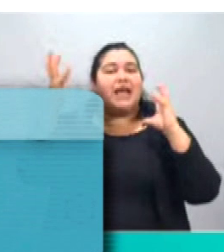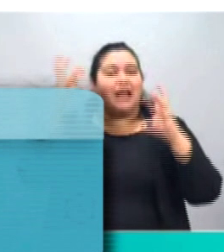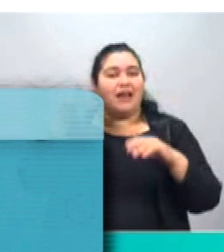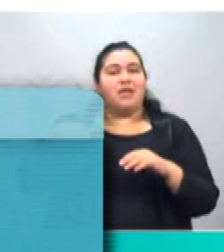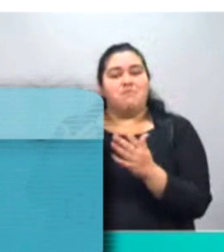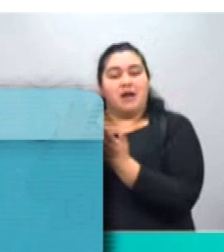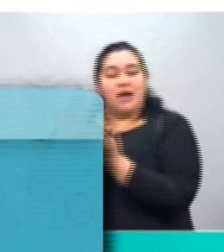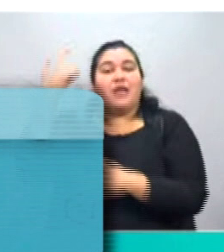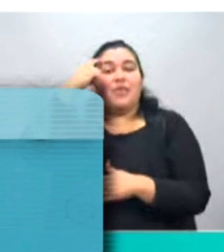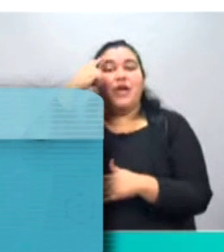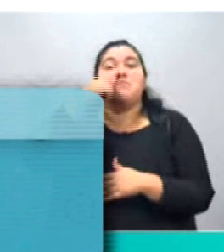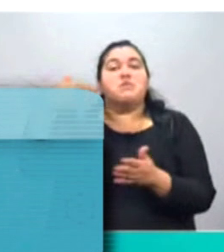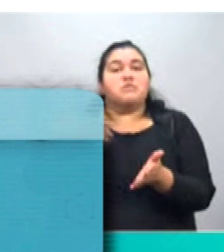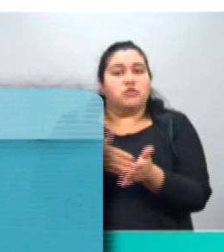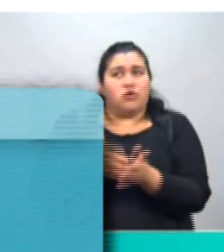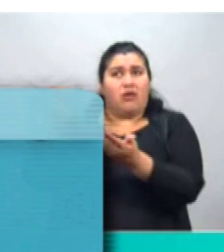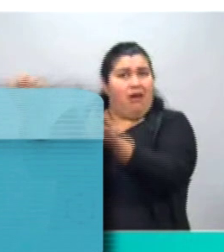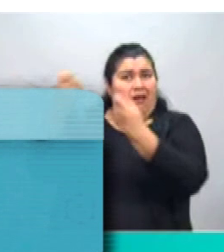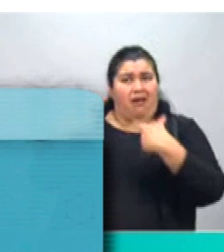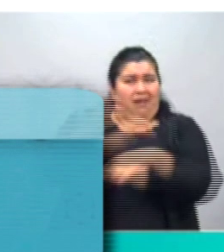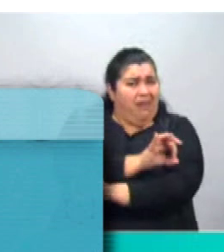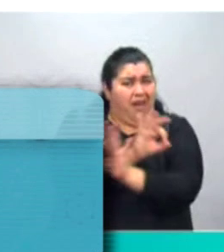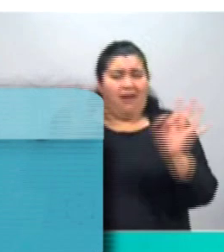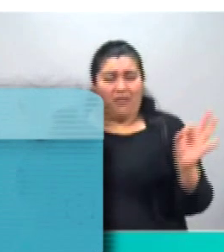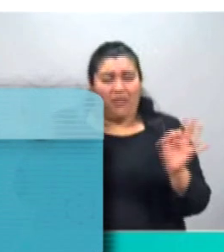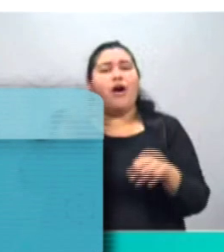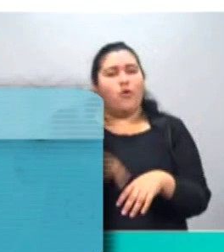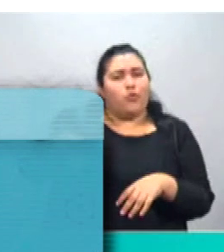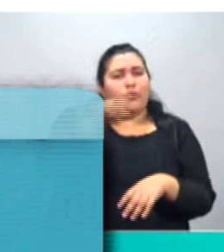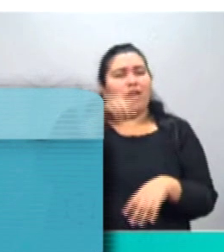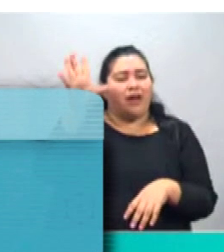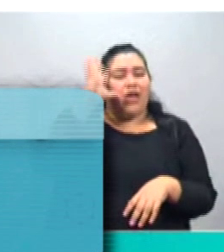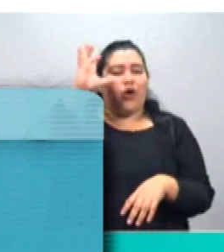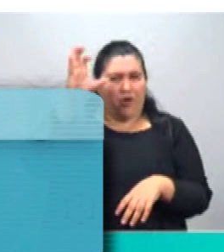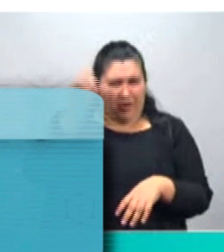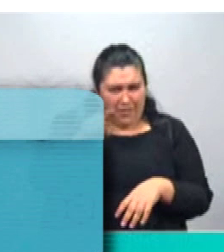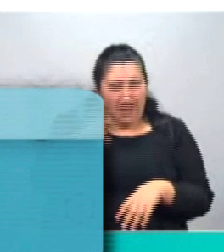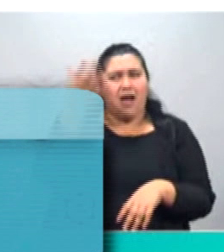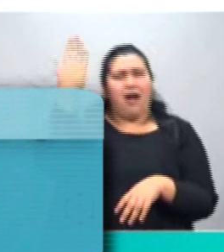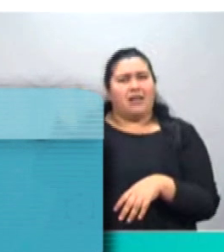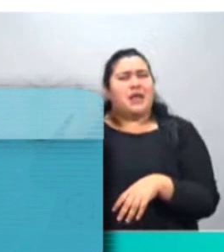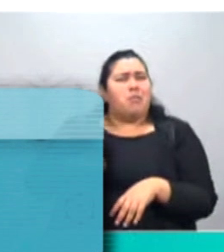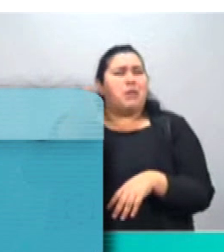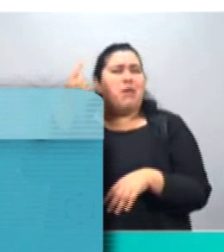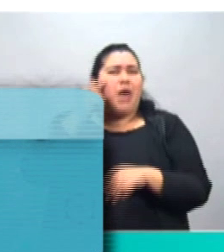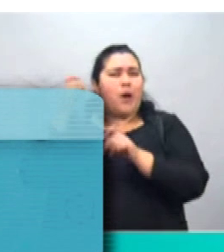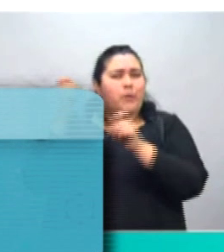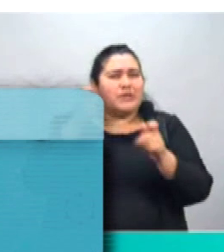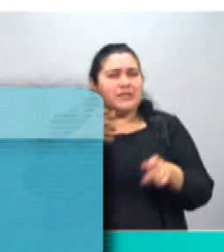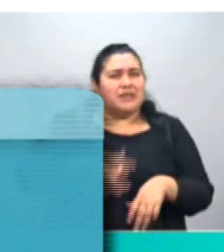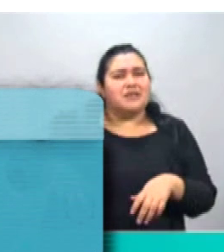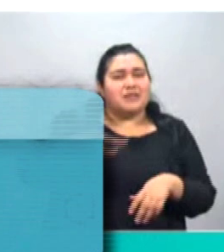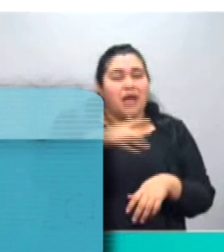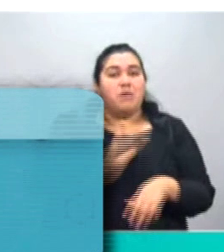de más de 10.000 millones de pesos. No han enviado absolutamente nada. Ustedes recordarán aquella primera visita del